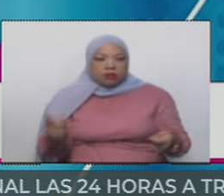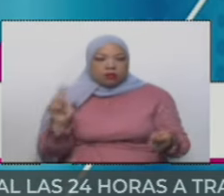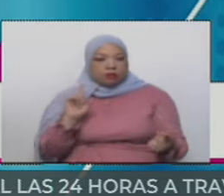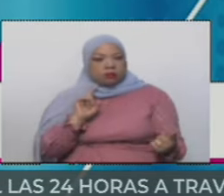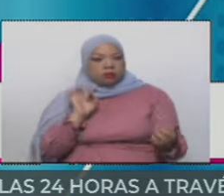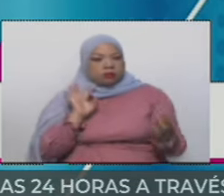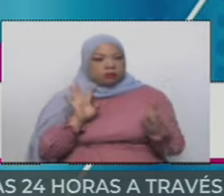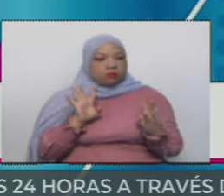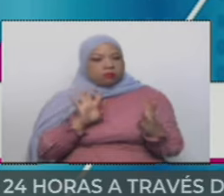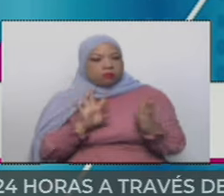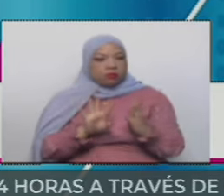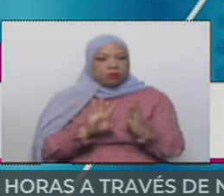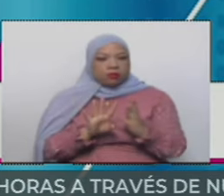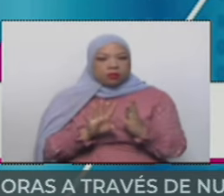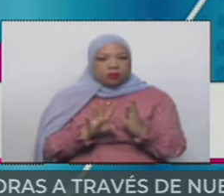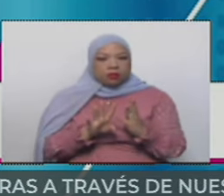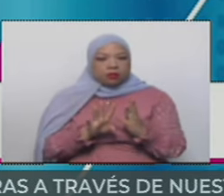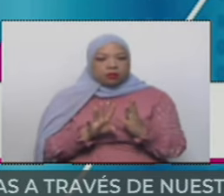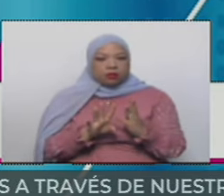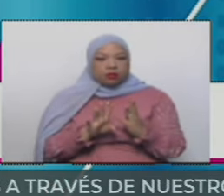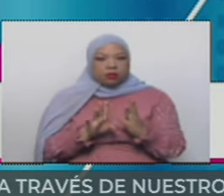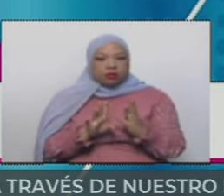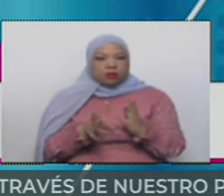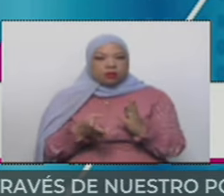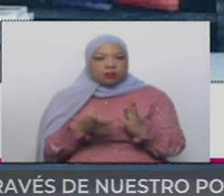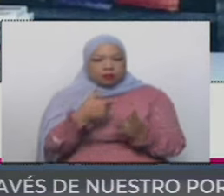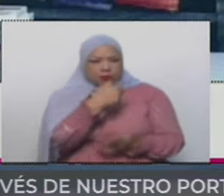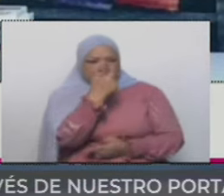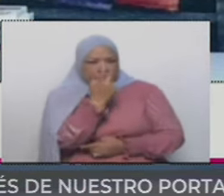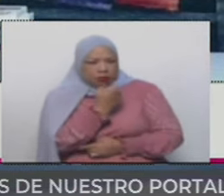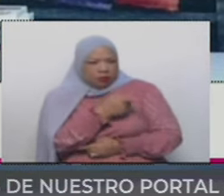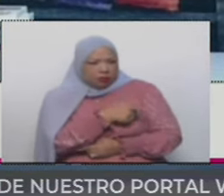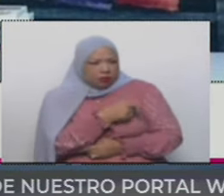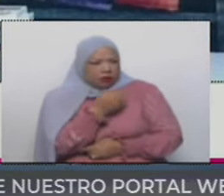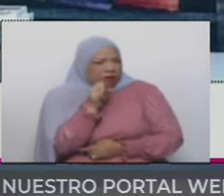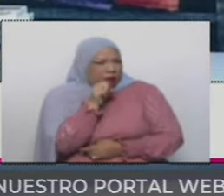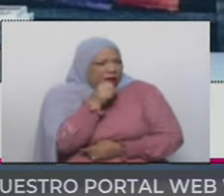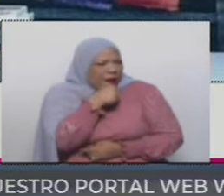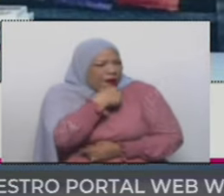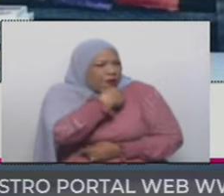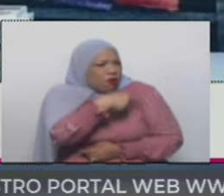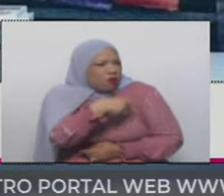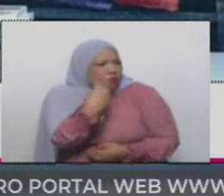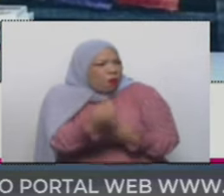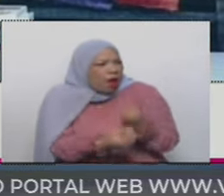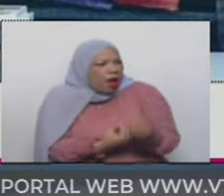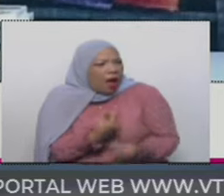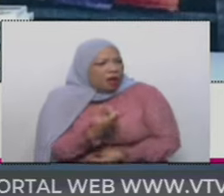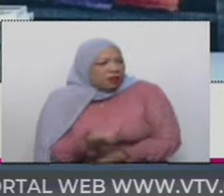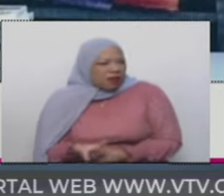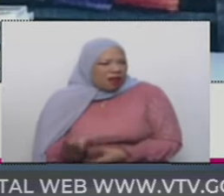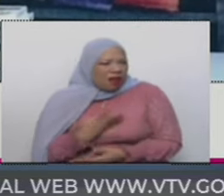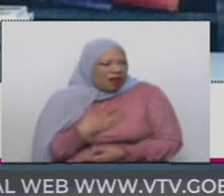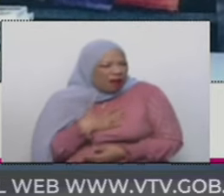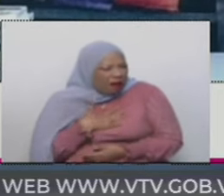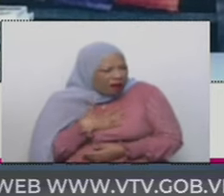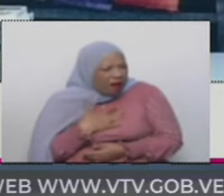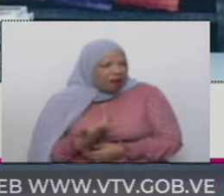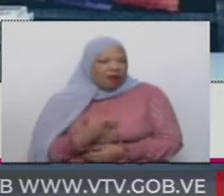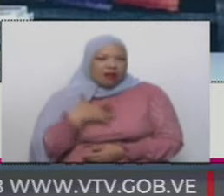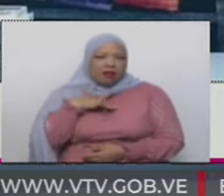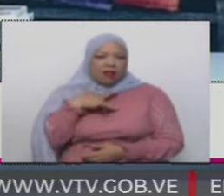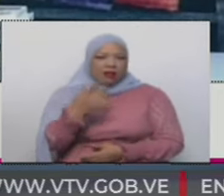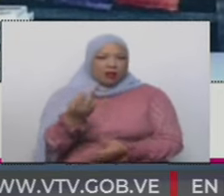acercaron, como quien se acerca un bicho raro. Abuelo, ¿qué haces? ¿Qué haces con tu